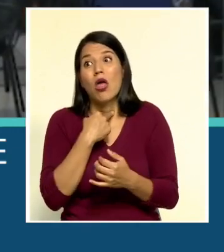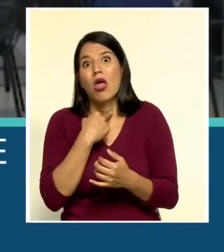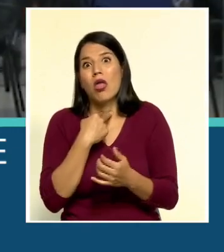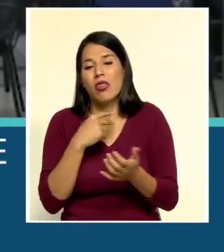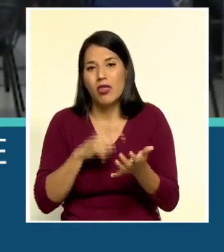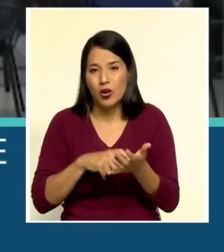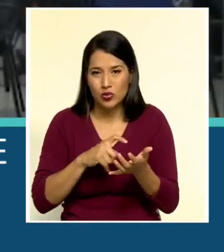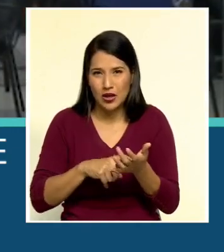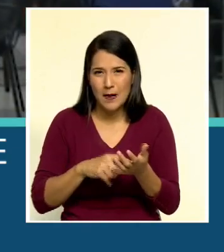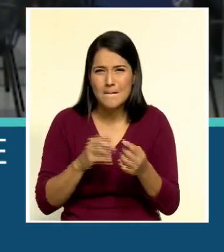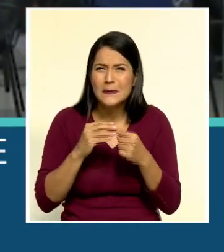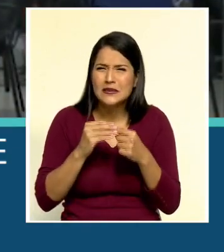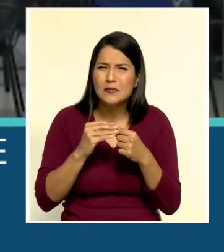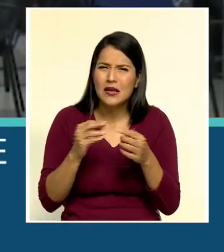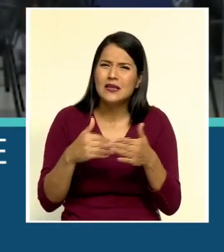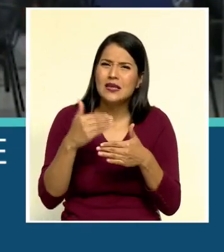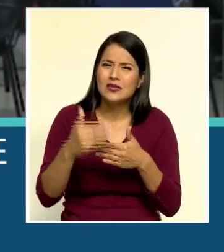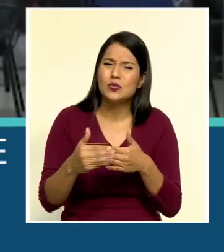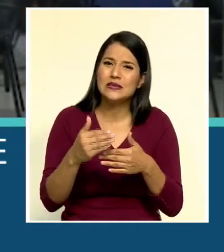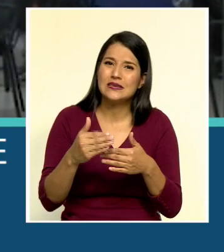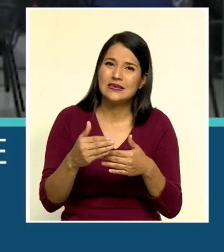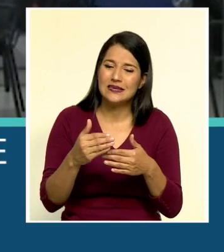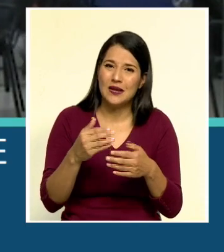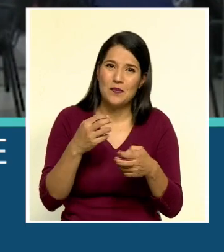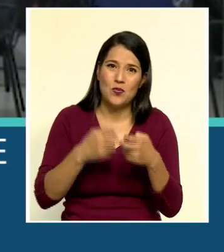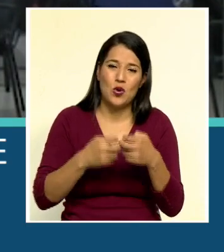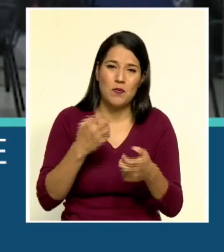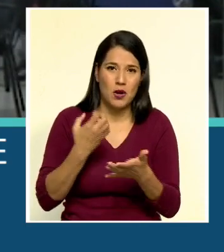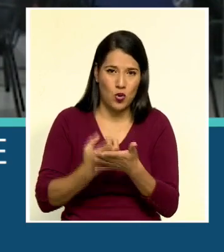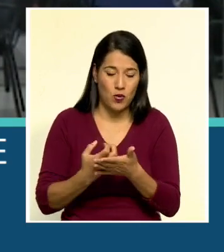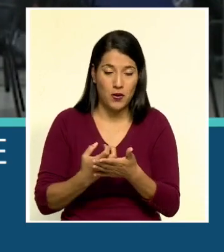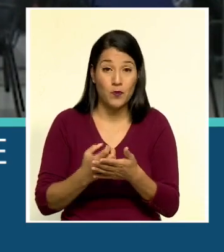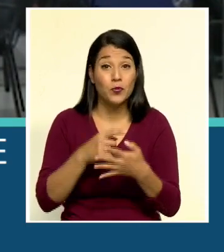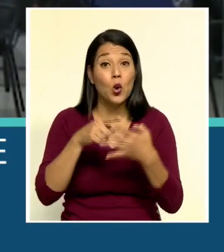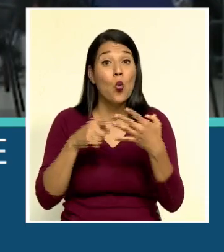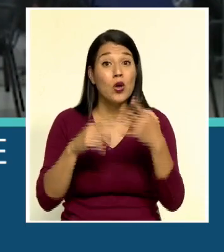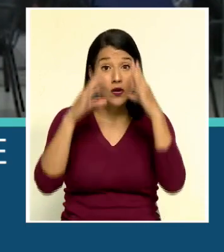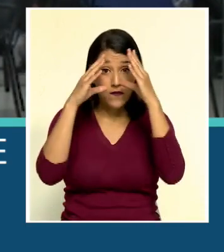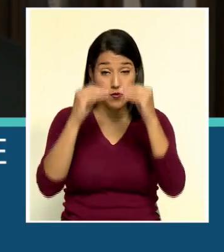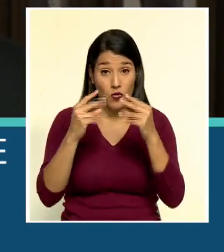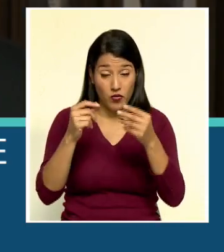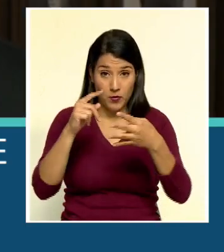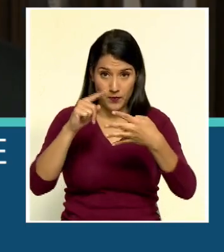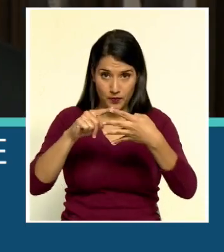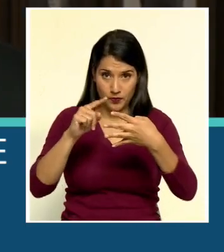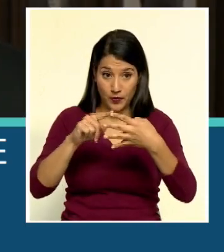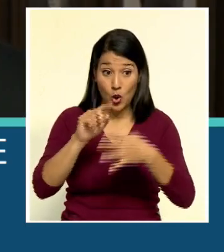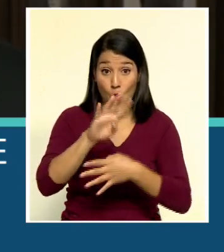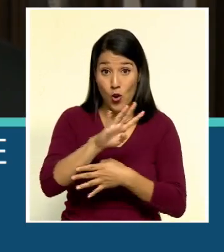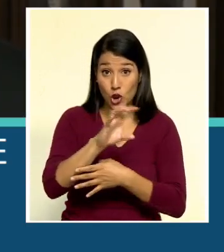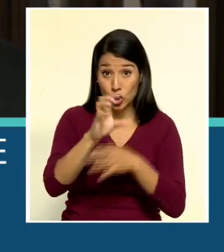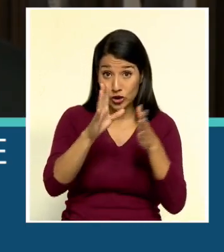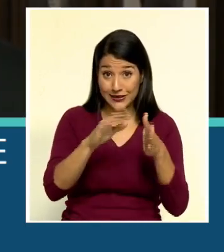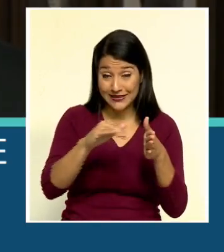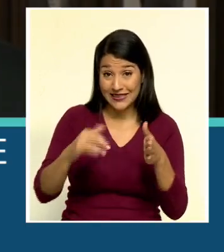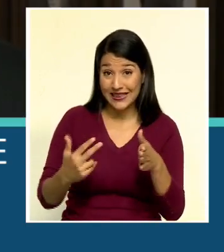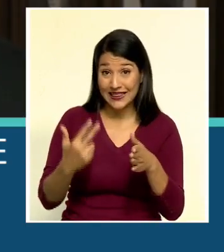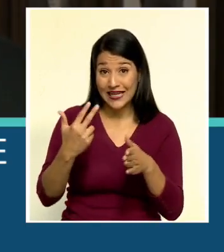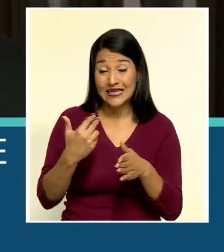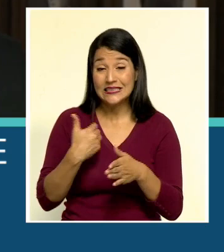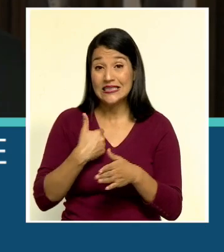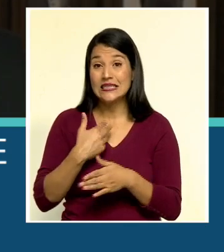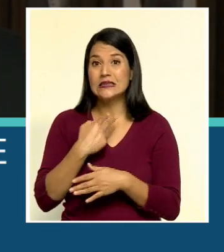especialmente después de años de crisis económica. Le voy a dar 4 datos rápidos. 3 de cada 4 costarricenses están endeudados,